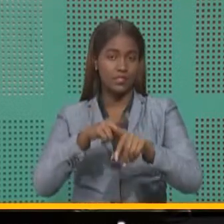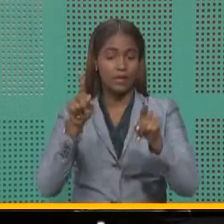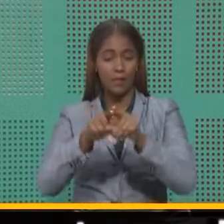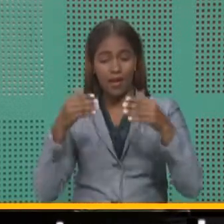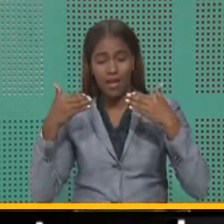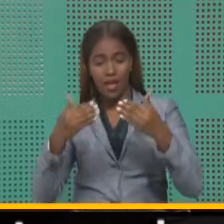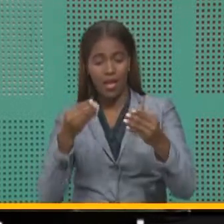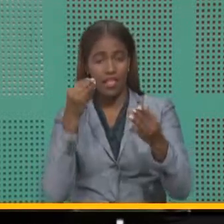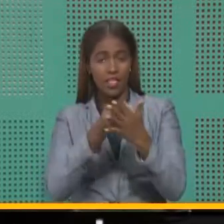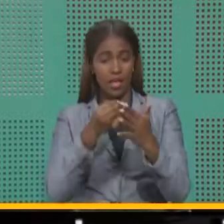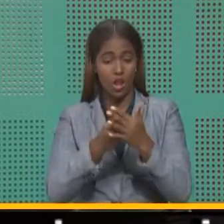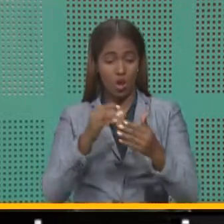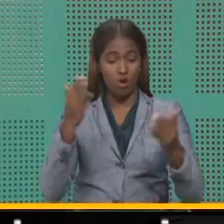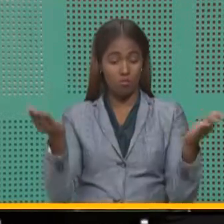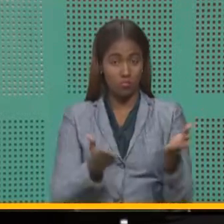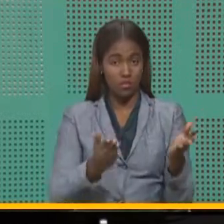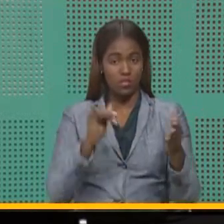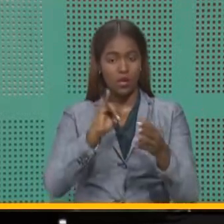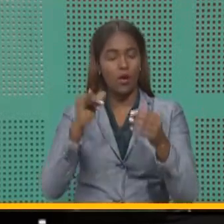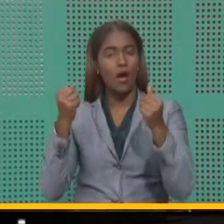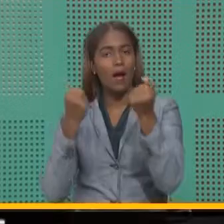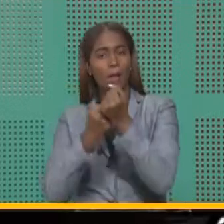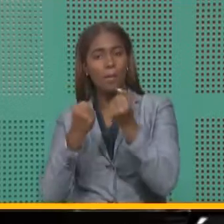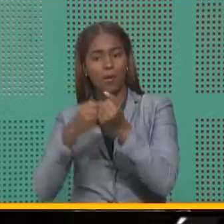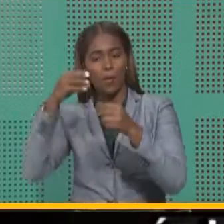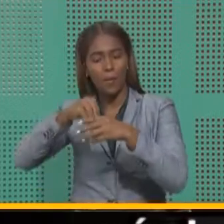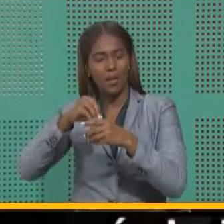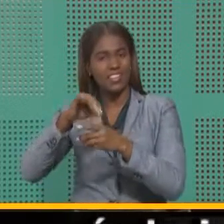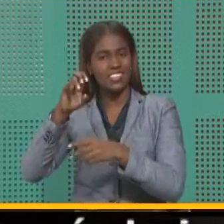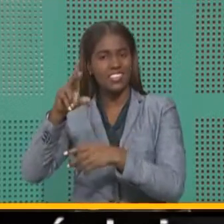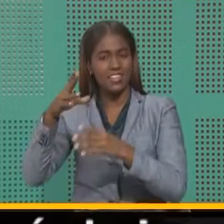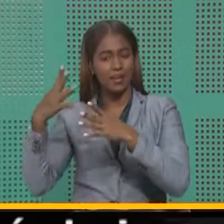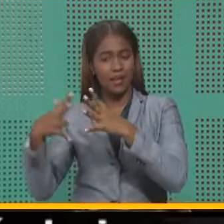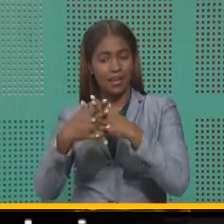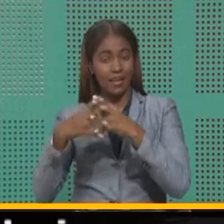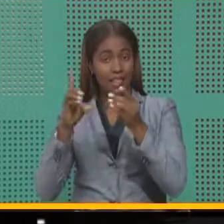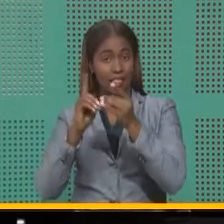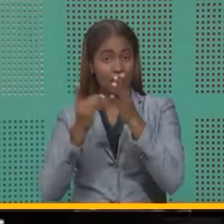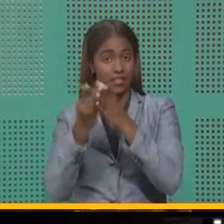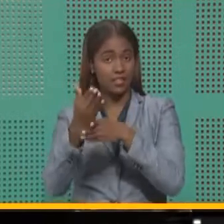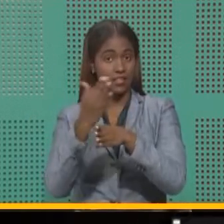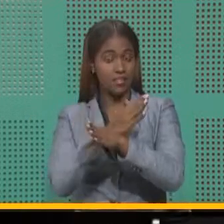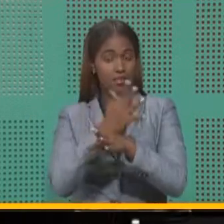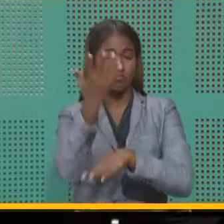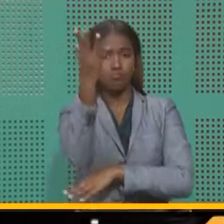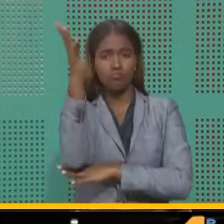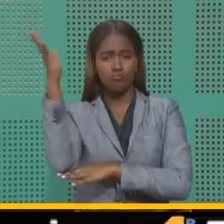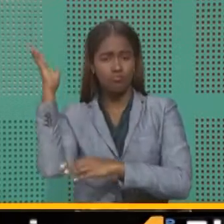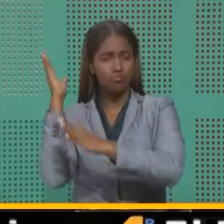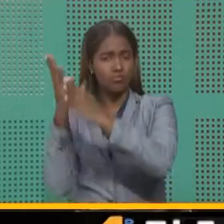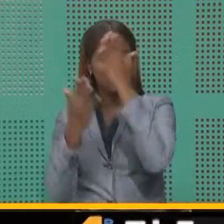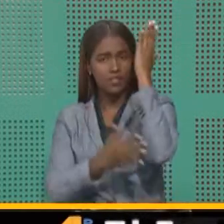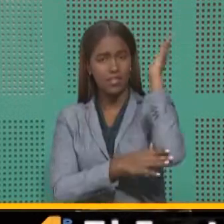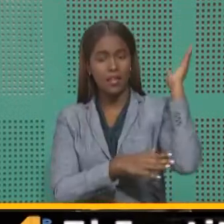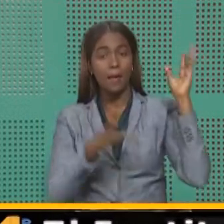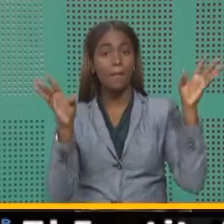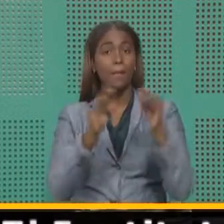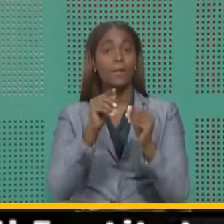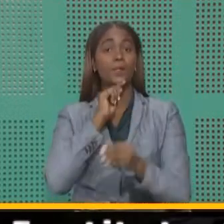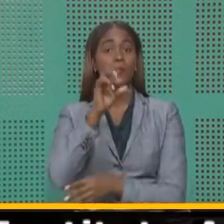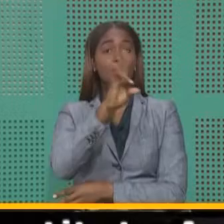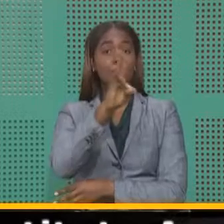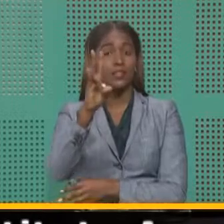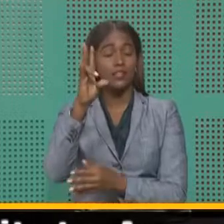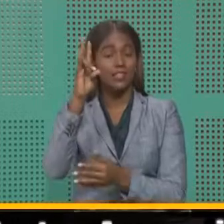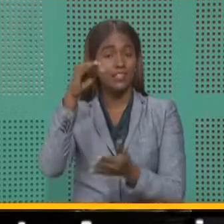fondos propios y con el apoyo del banco interamericano de desarrollo en la reforestación de más de 767